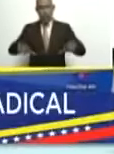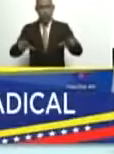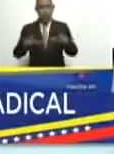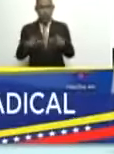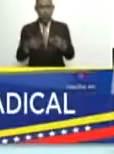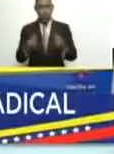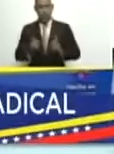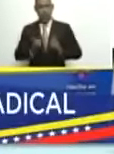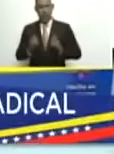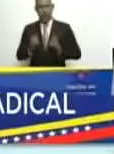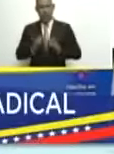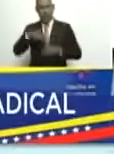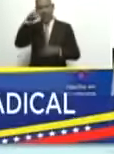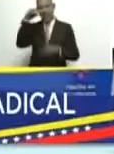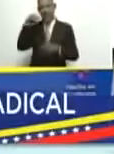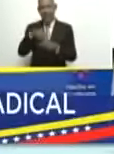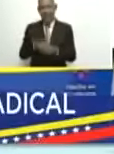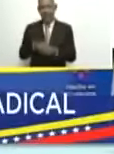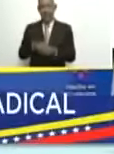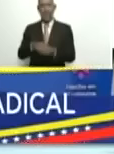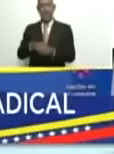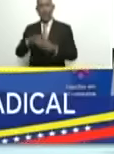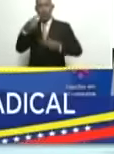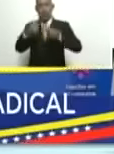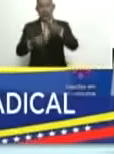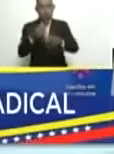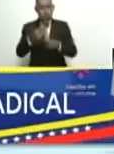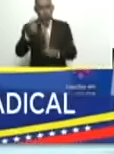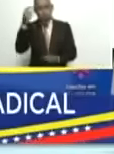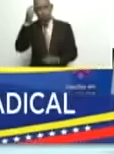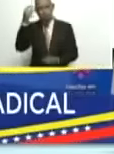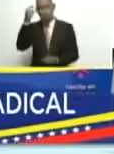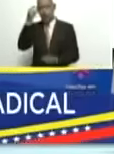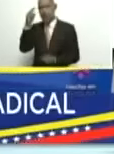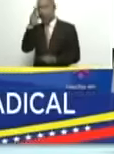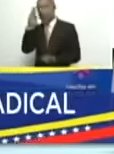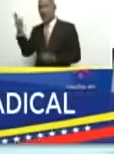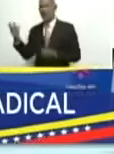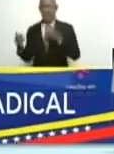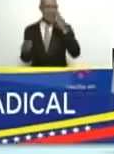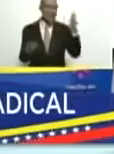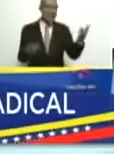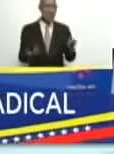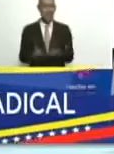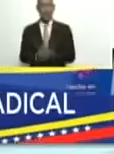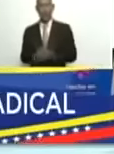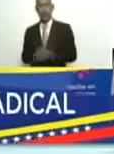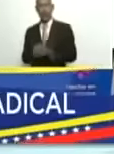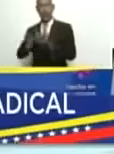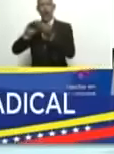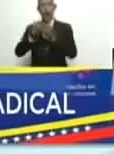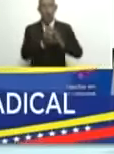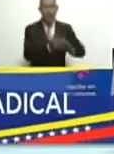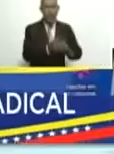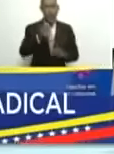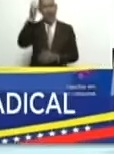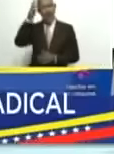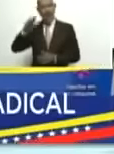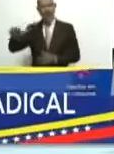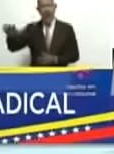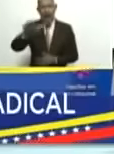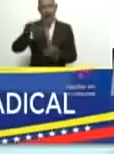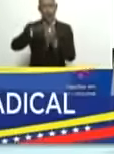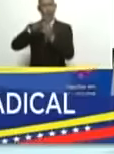que nosotros vivimos la cotidianidad de nuestra gente, en el socialismo, en la comunidad, en el campo, en el